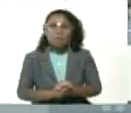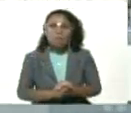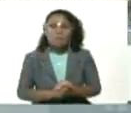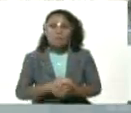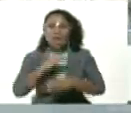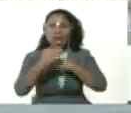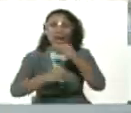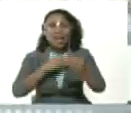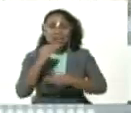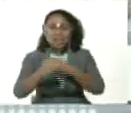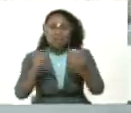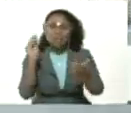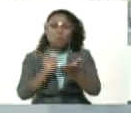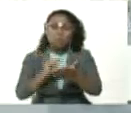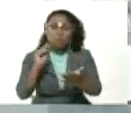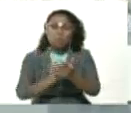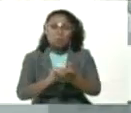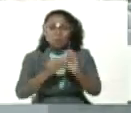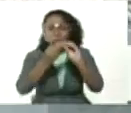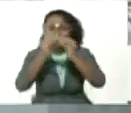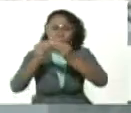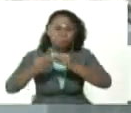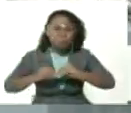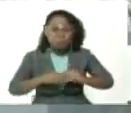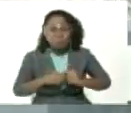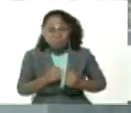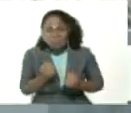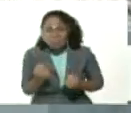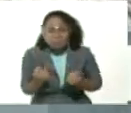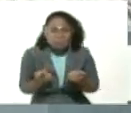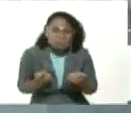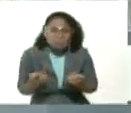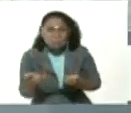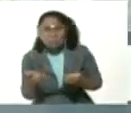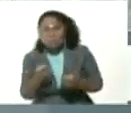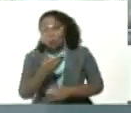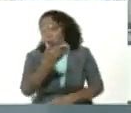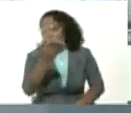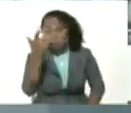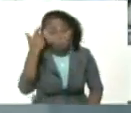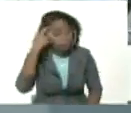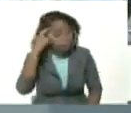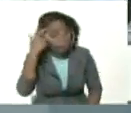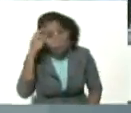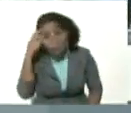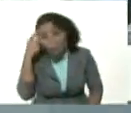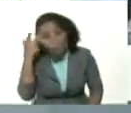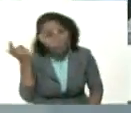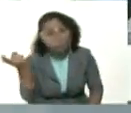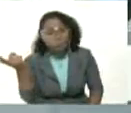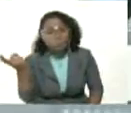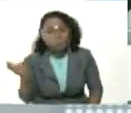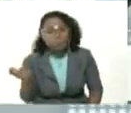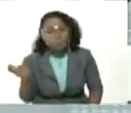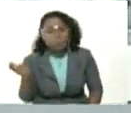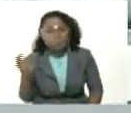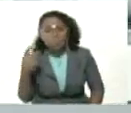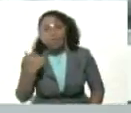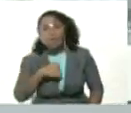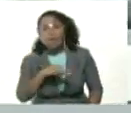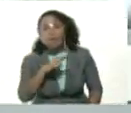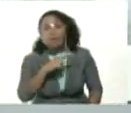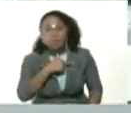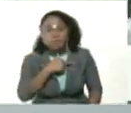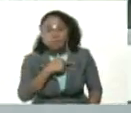haciendo muchas veces de tripa corazón. Ay, ustedes no saben lo que hemos